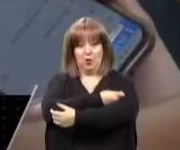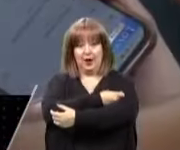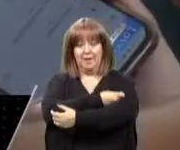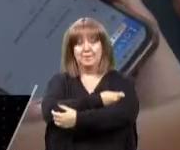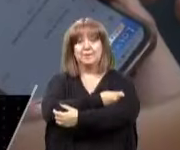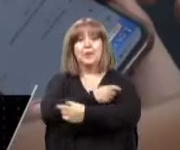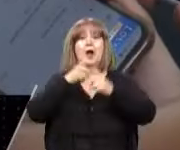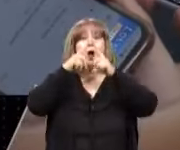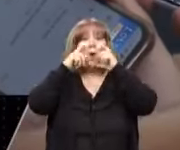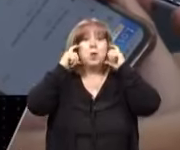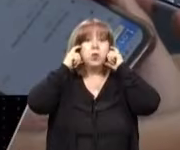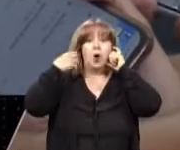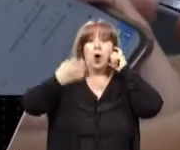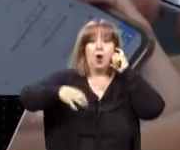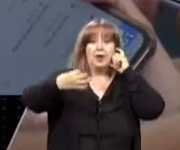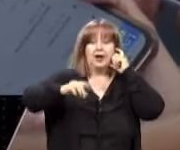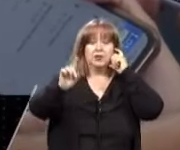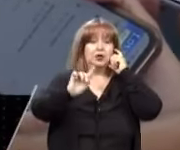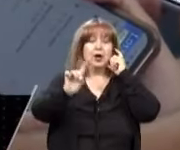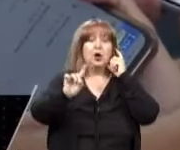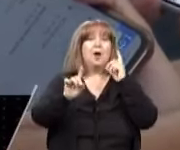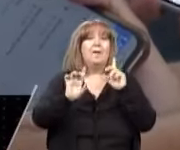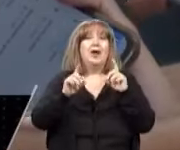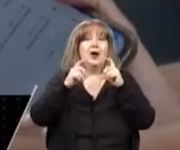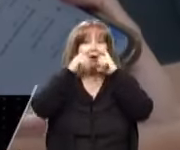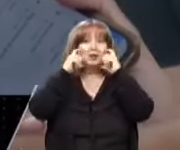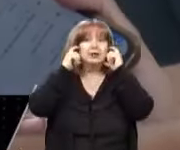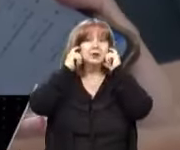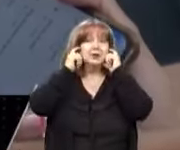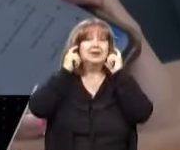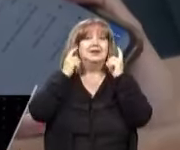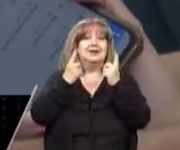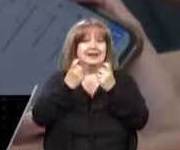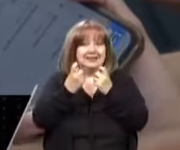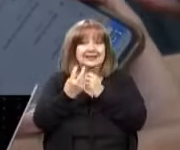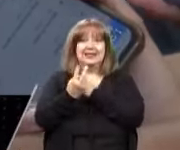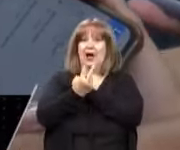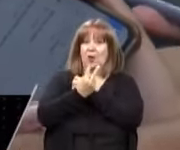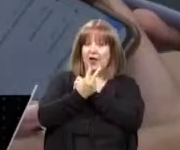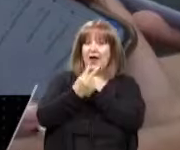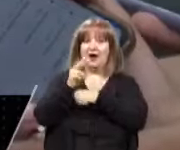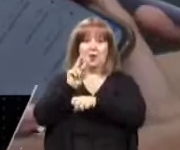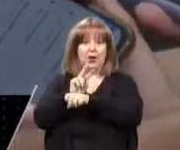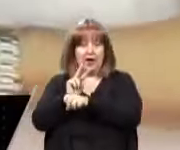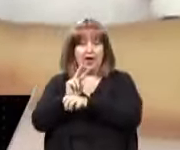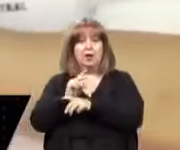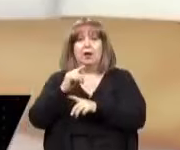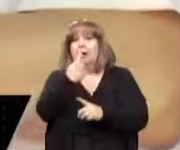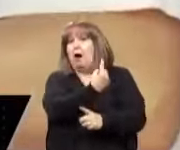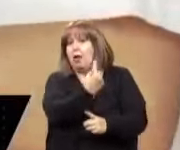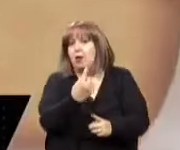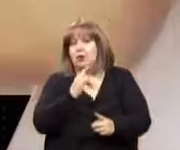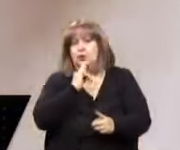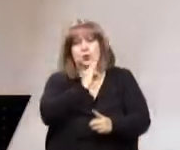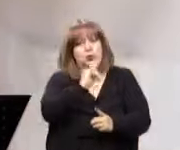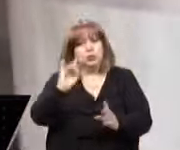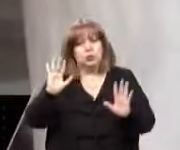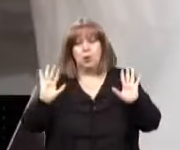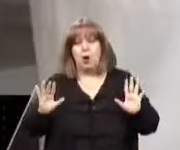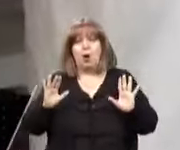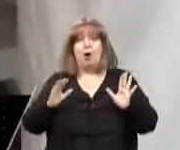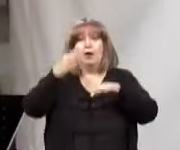de barbijo obligatorio, lo volvemos a decir siempre. Si en un concepto de cuidado, de autonomía de cuidado, las personas con alto